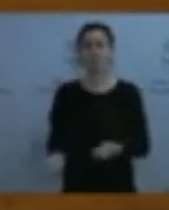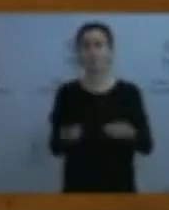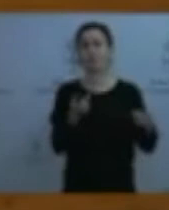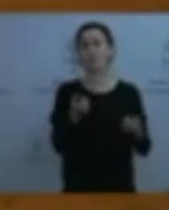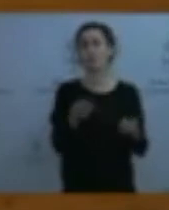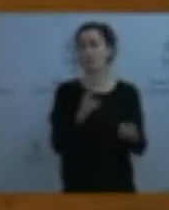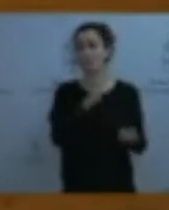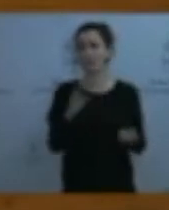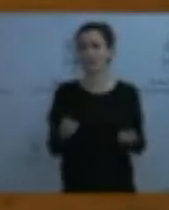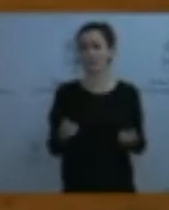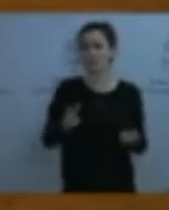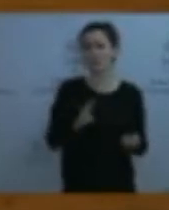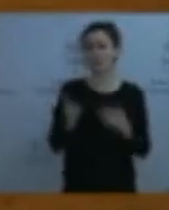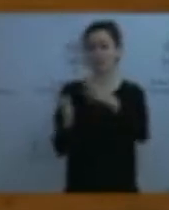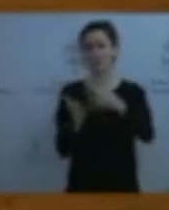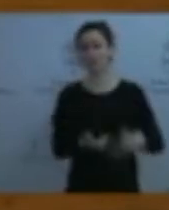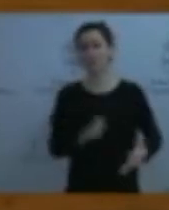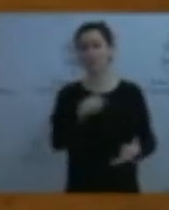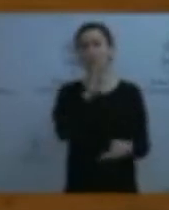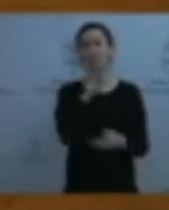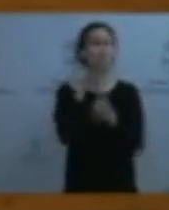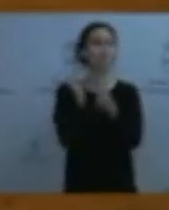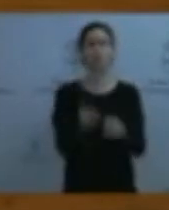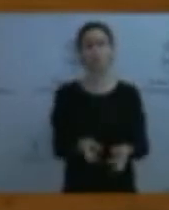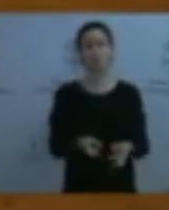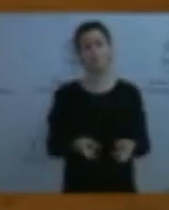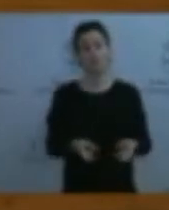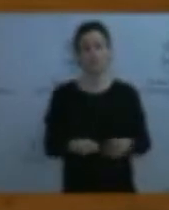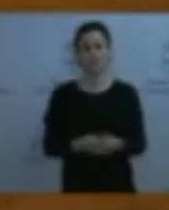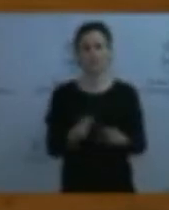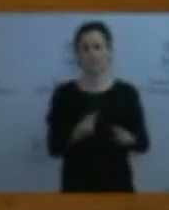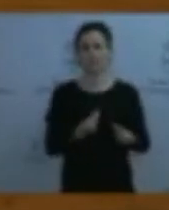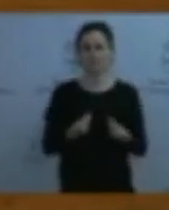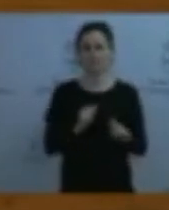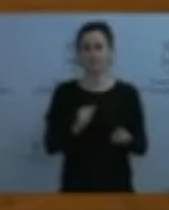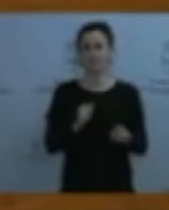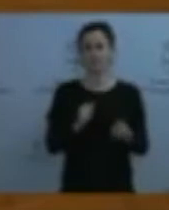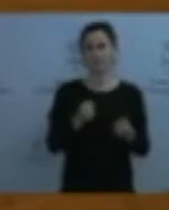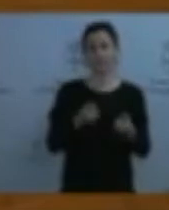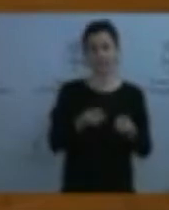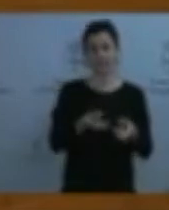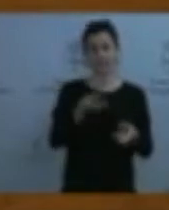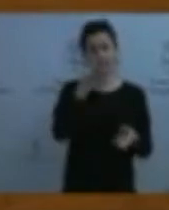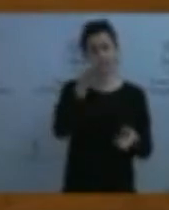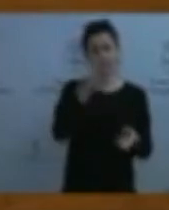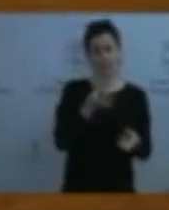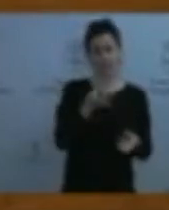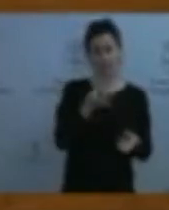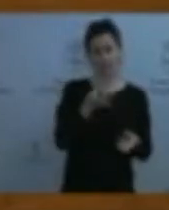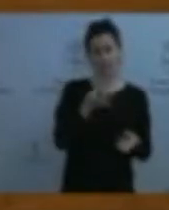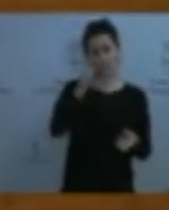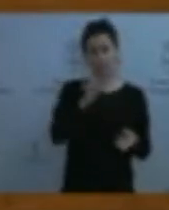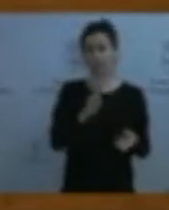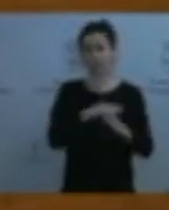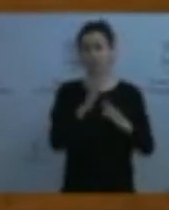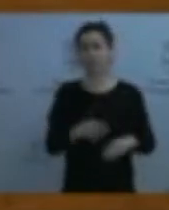número, nos dijo el número del censo y nos da la sensación de que si no conocen ni los números reales que pueda haber, pues difícilmente